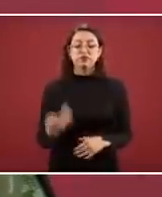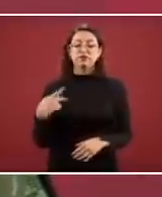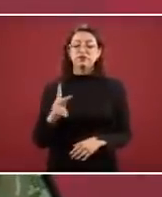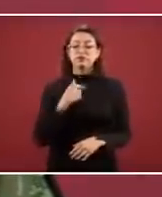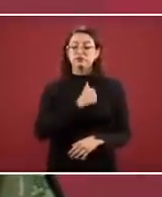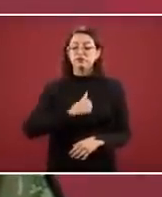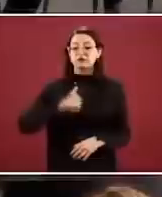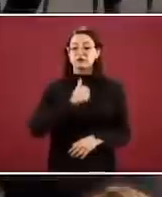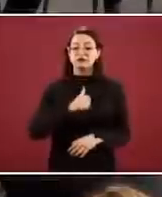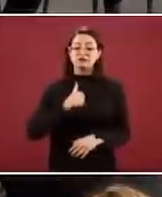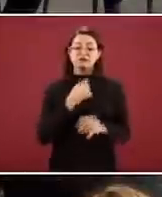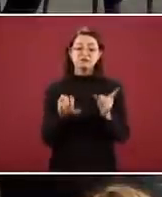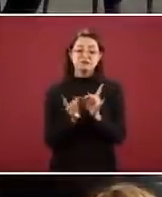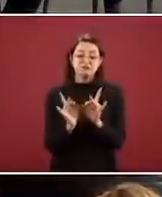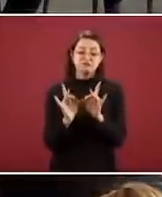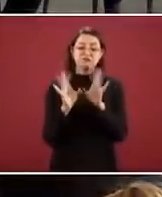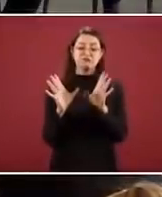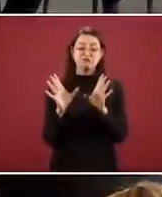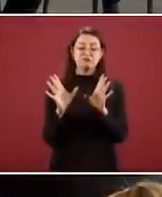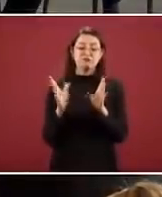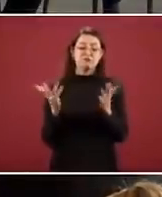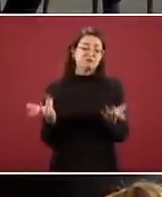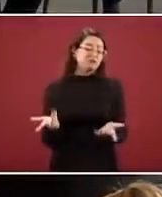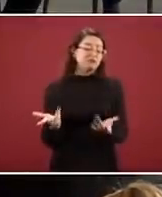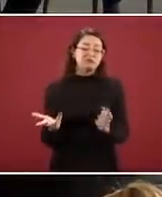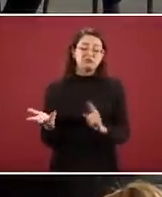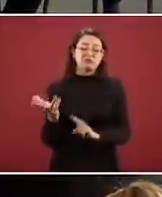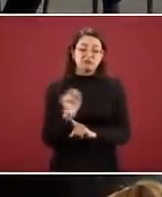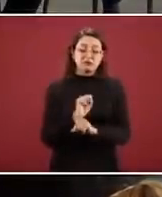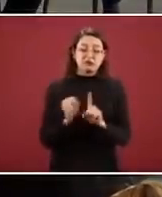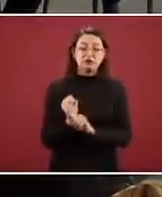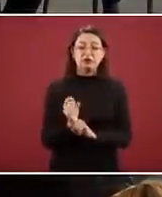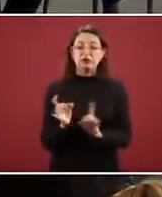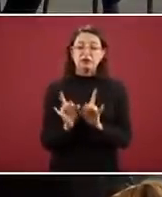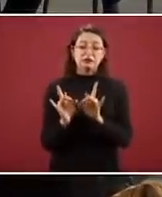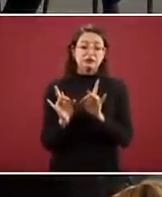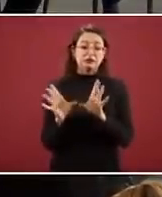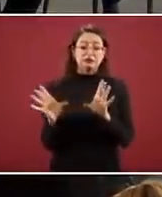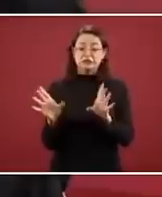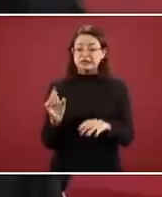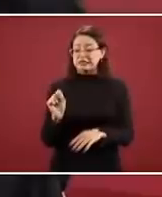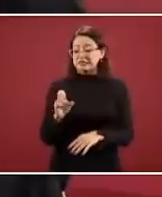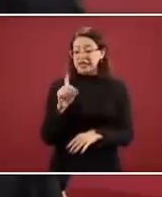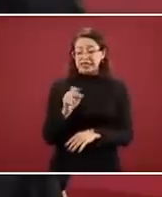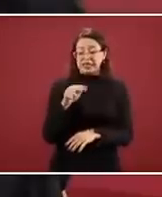Desafortunadamente enfrentó en algún momento alguna situación y la Secretaría de la Defensa, bueno, no